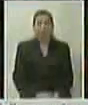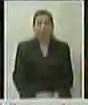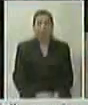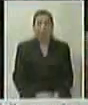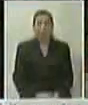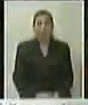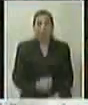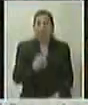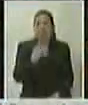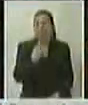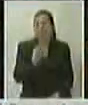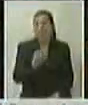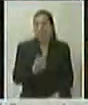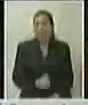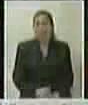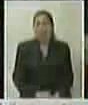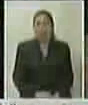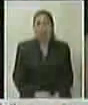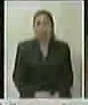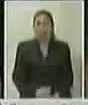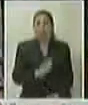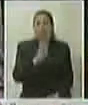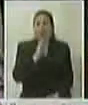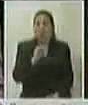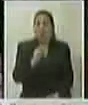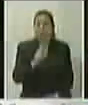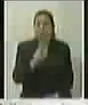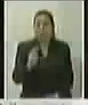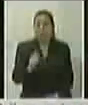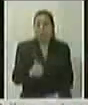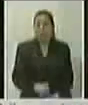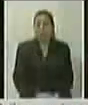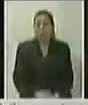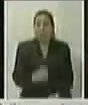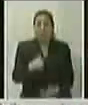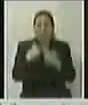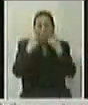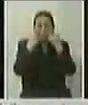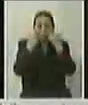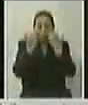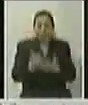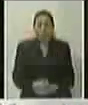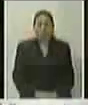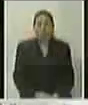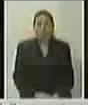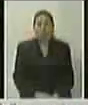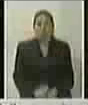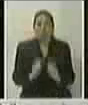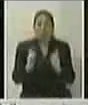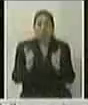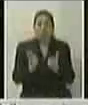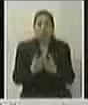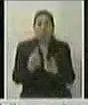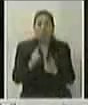infelices declaraciones del congresista Galarreta. Realmente es una vergüenza para el